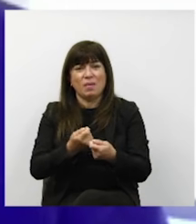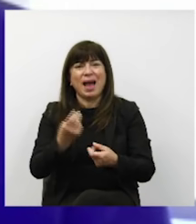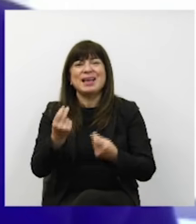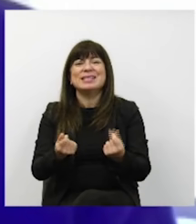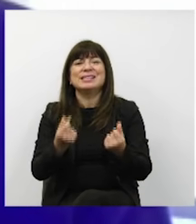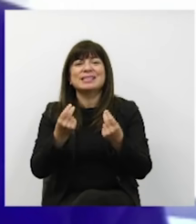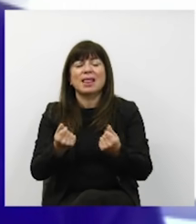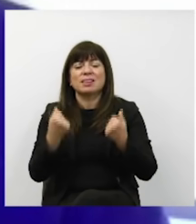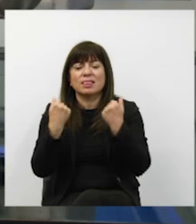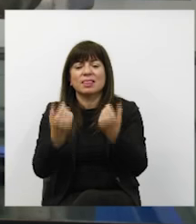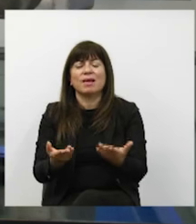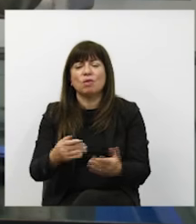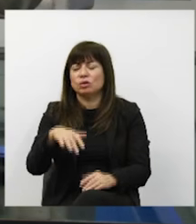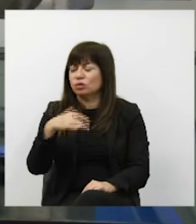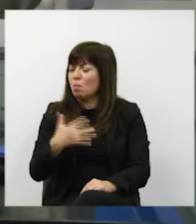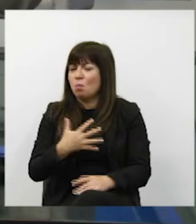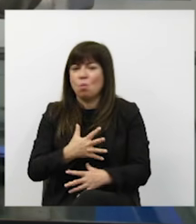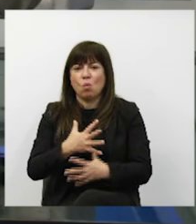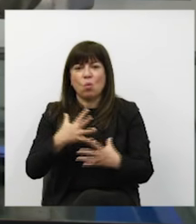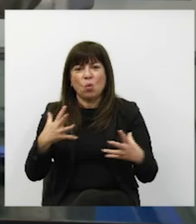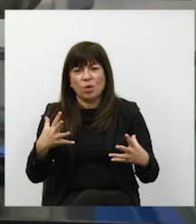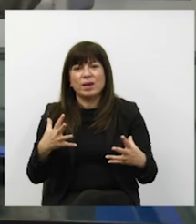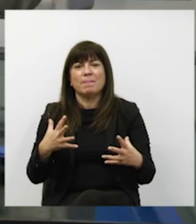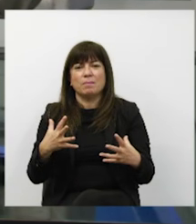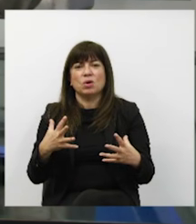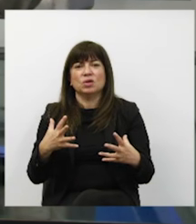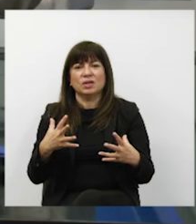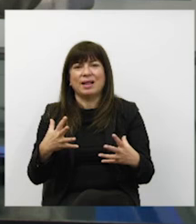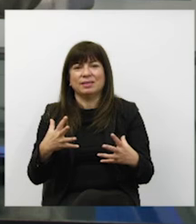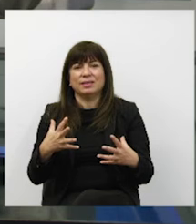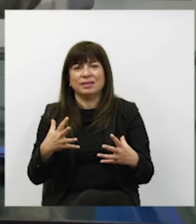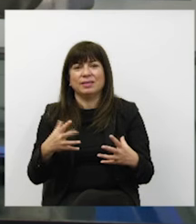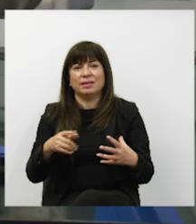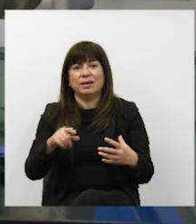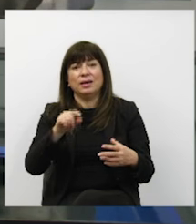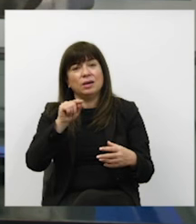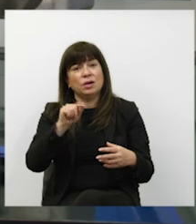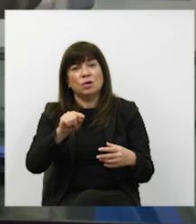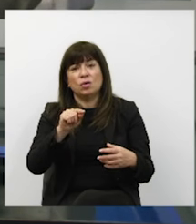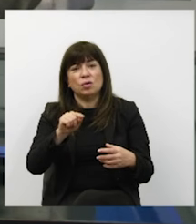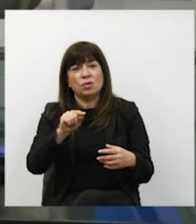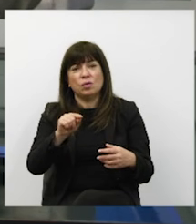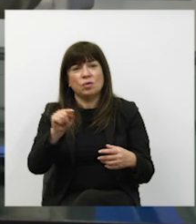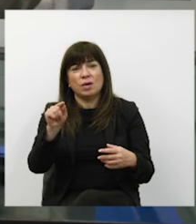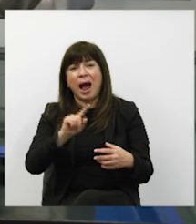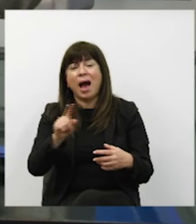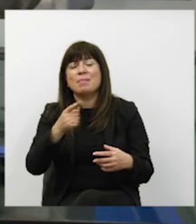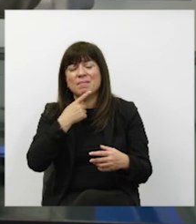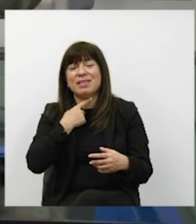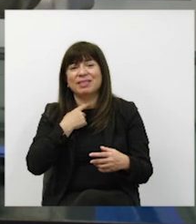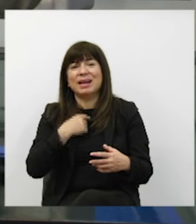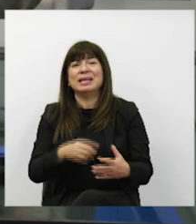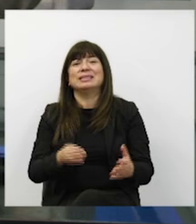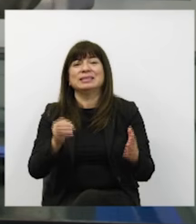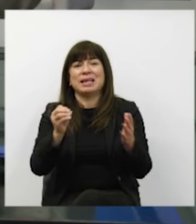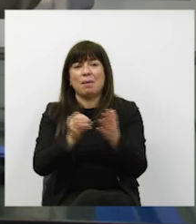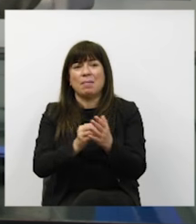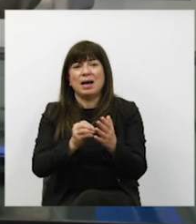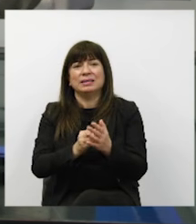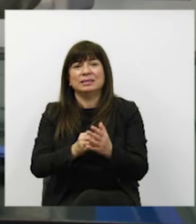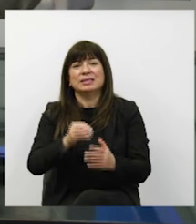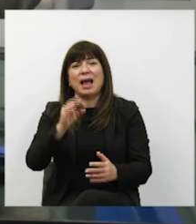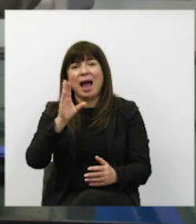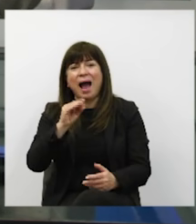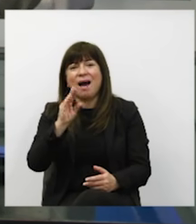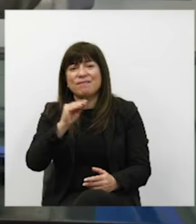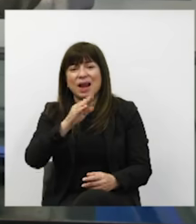claves, y los incentivos están puestos de manera de que no conversemos. A mí me interesa más hablarle a mi nicho